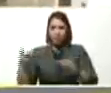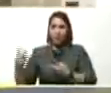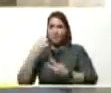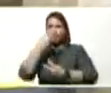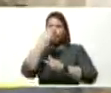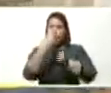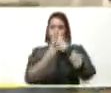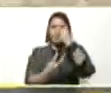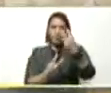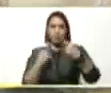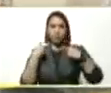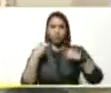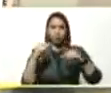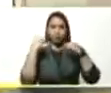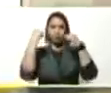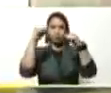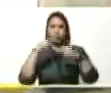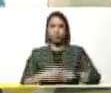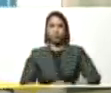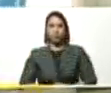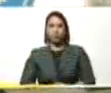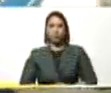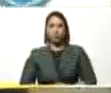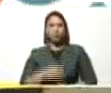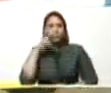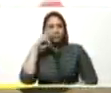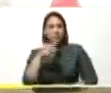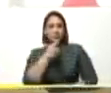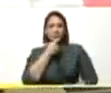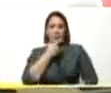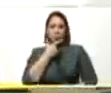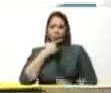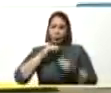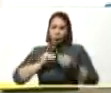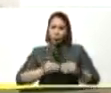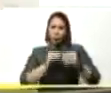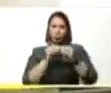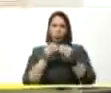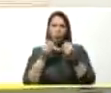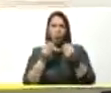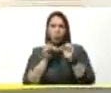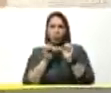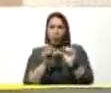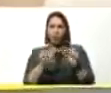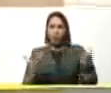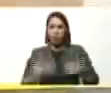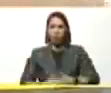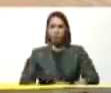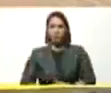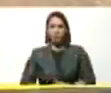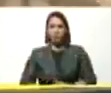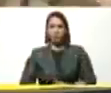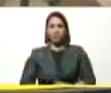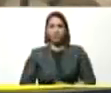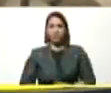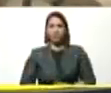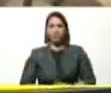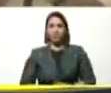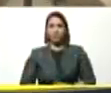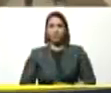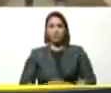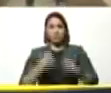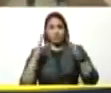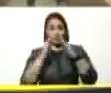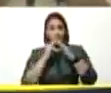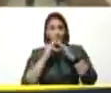visitar los apartamentos, presidente. Vamos a ver esta hermosura, cómo quedaron. Bueno, presidente, aquí estamos en la casa